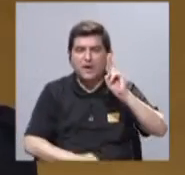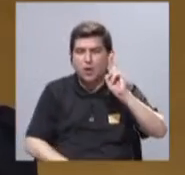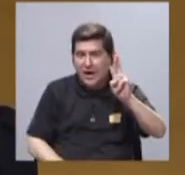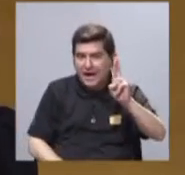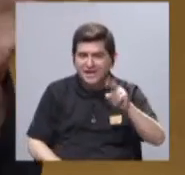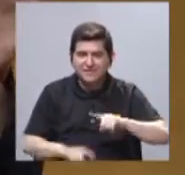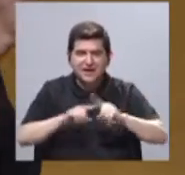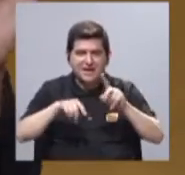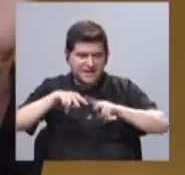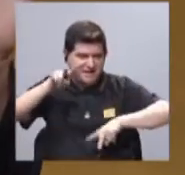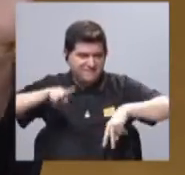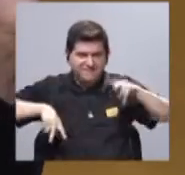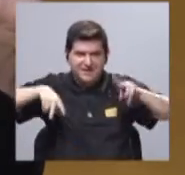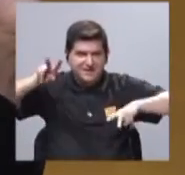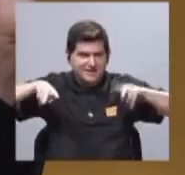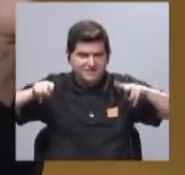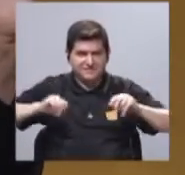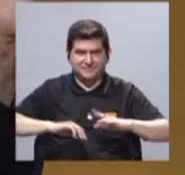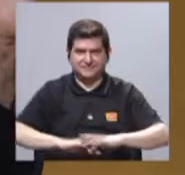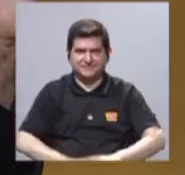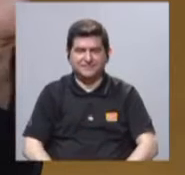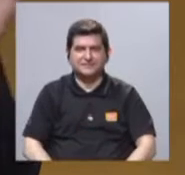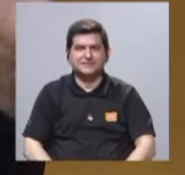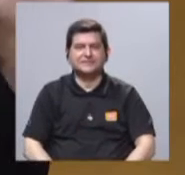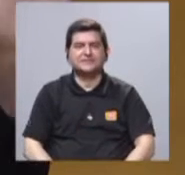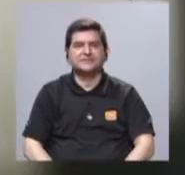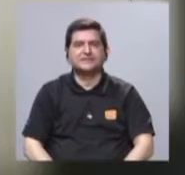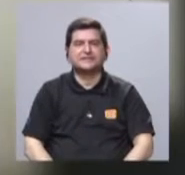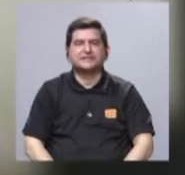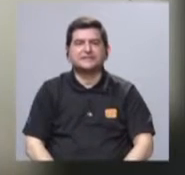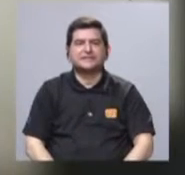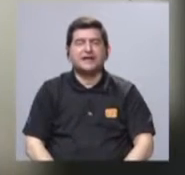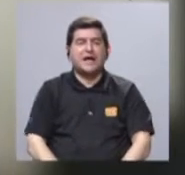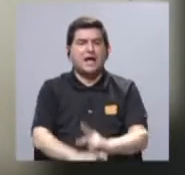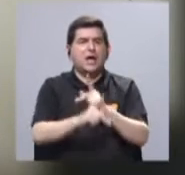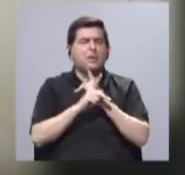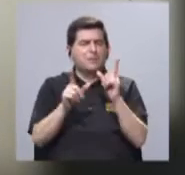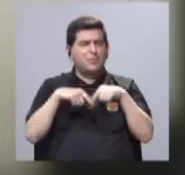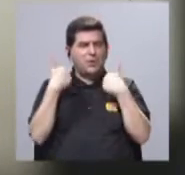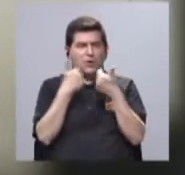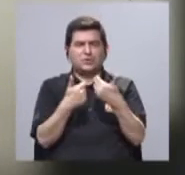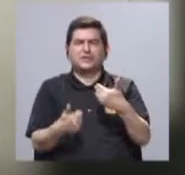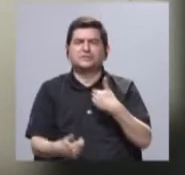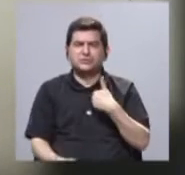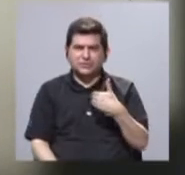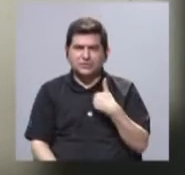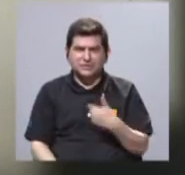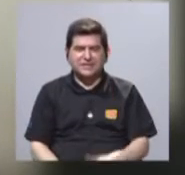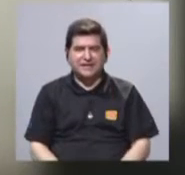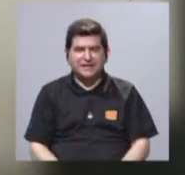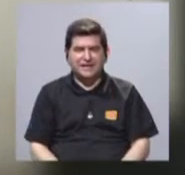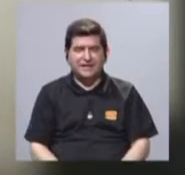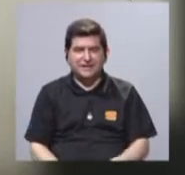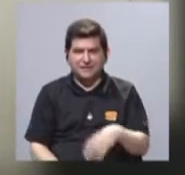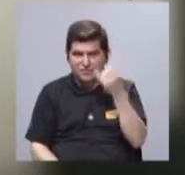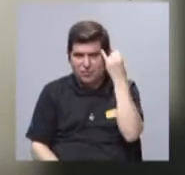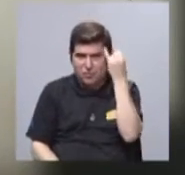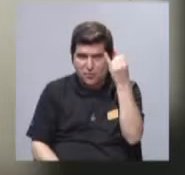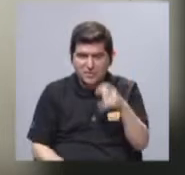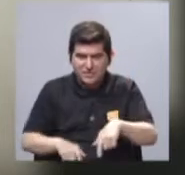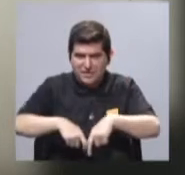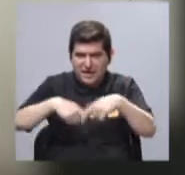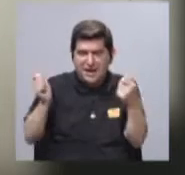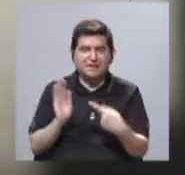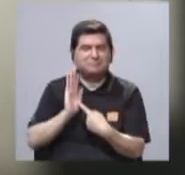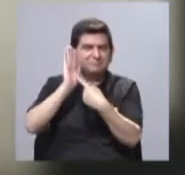distintas variantes y creo que la la protección de rebaño tiene un poco de cómo se ha tomado en la